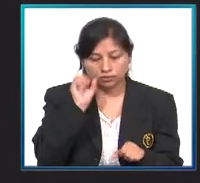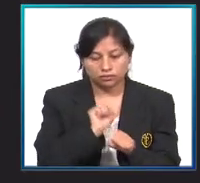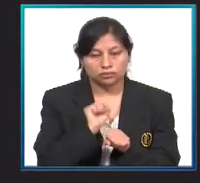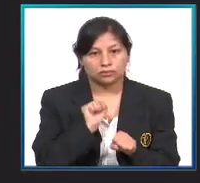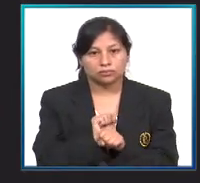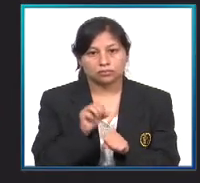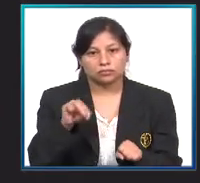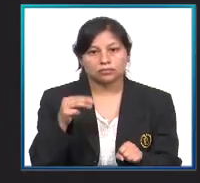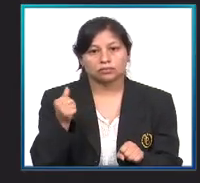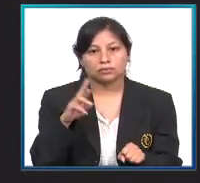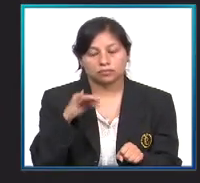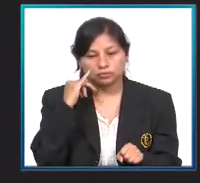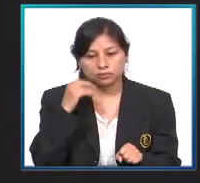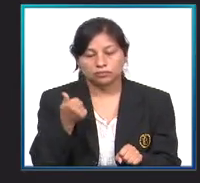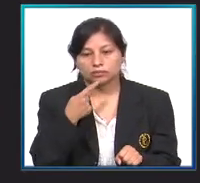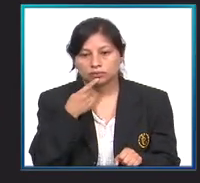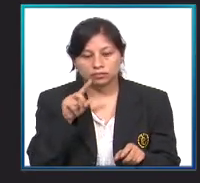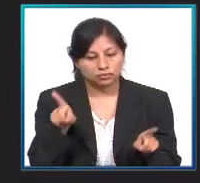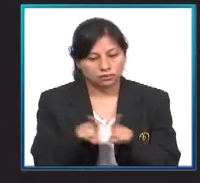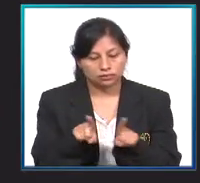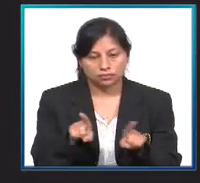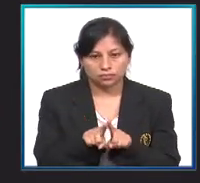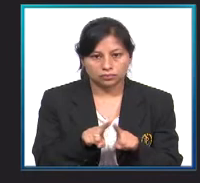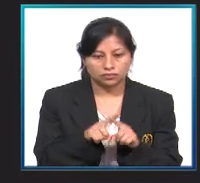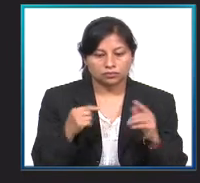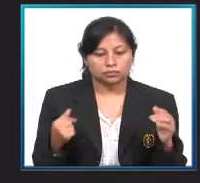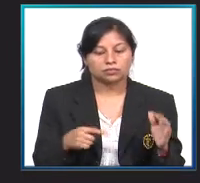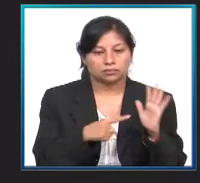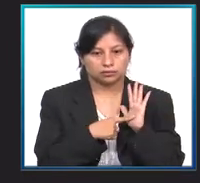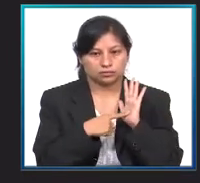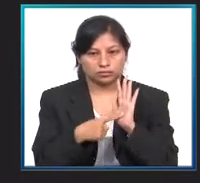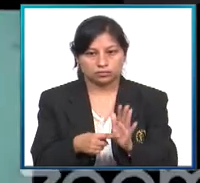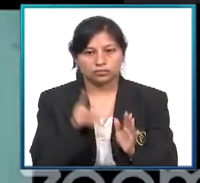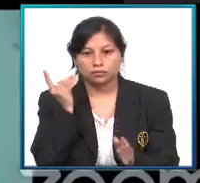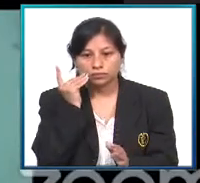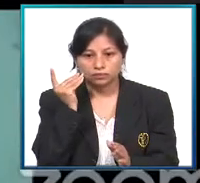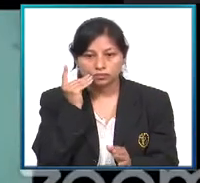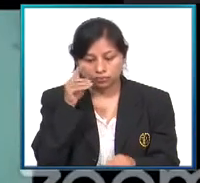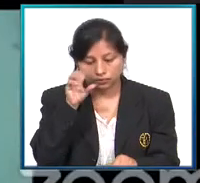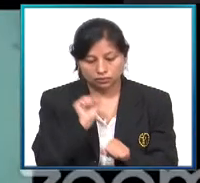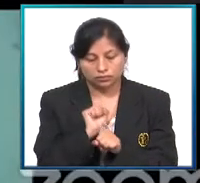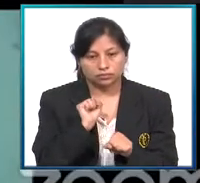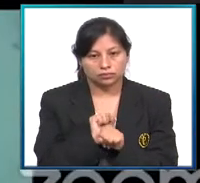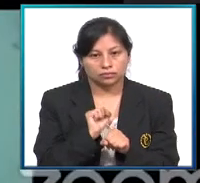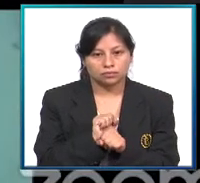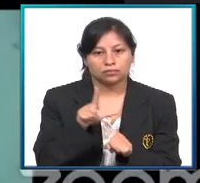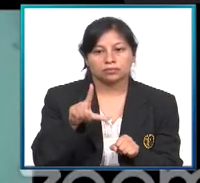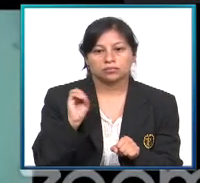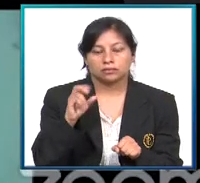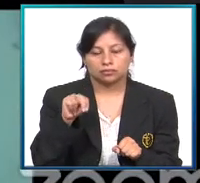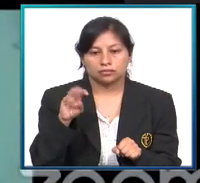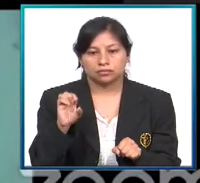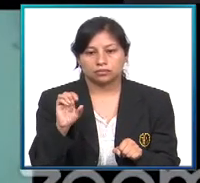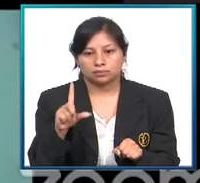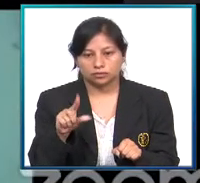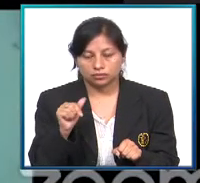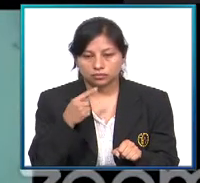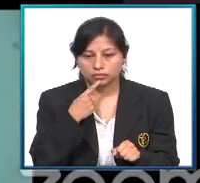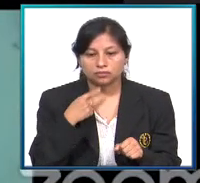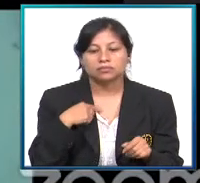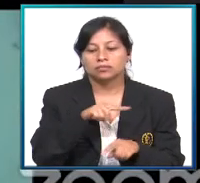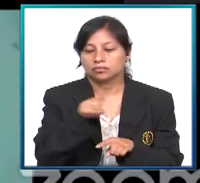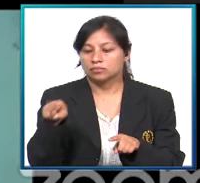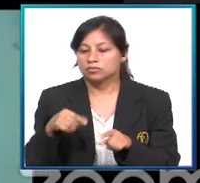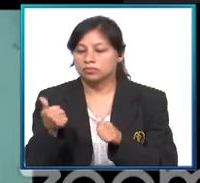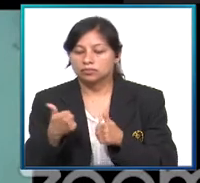Trabajo, María Isabel Salazar. Asimismo, estuvieron presentes el director general de Trabajo, Leonel Salazar, y agrupaciones sindicales del